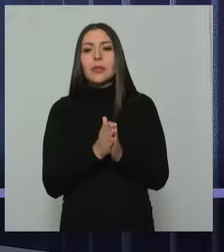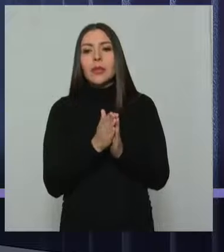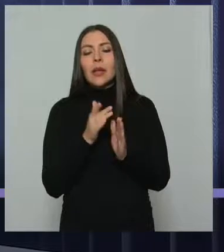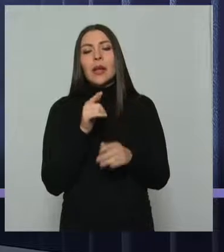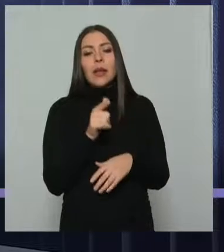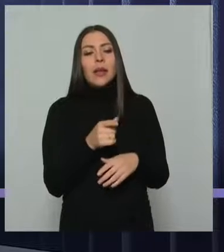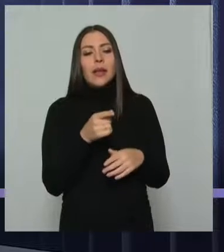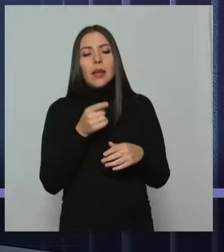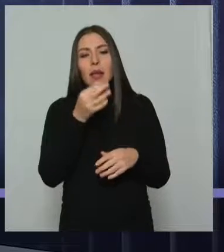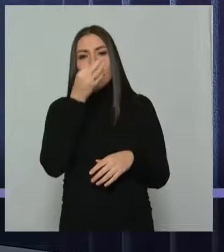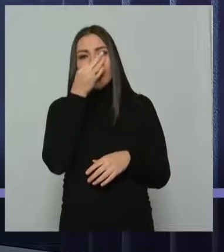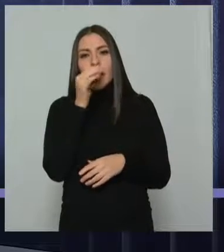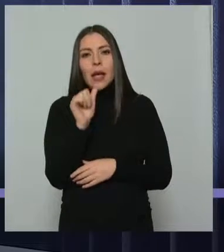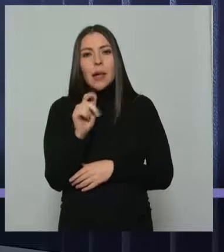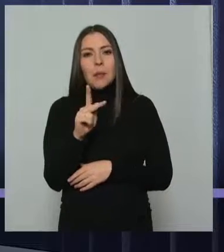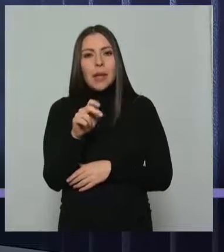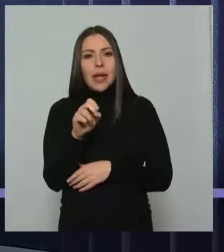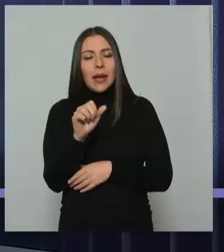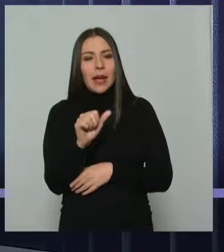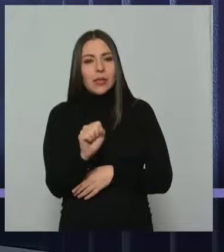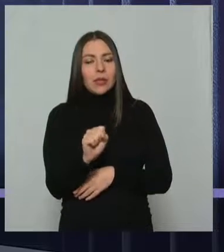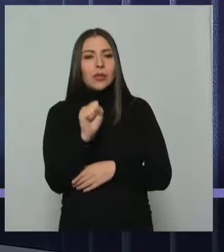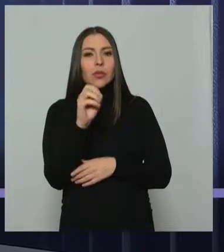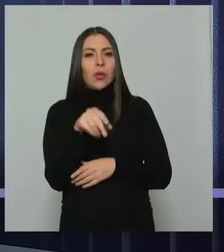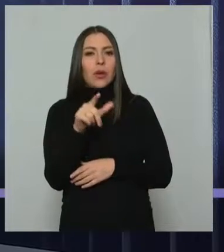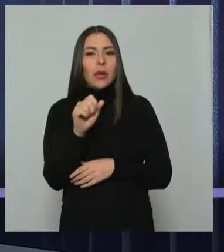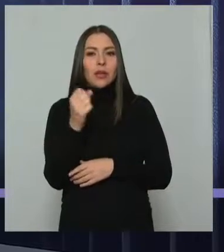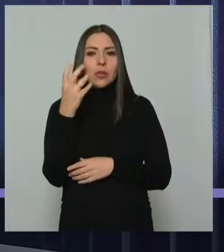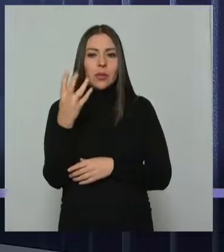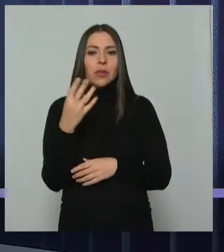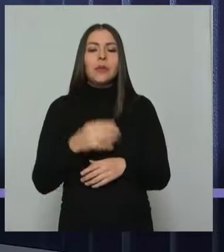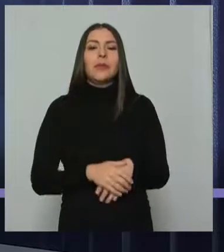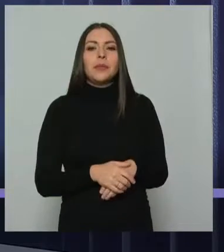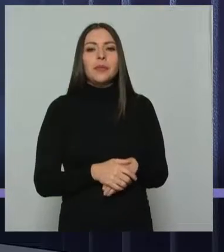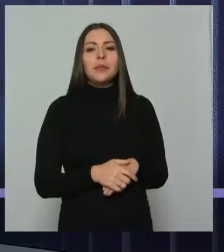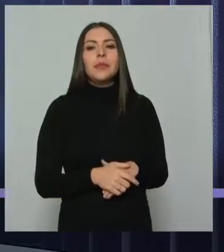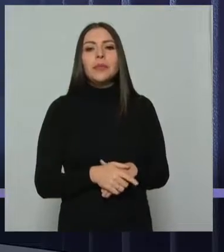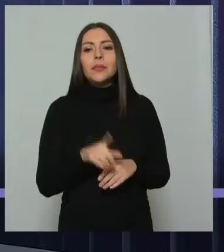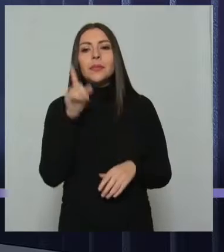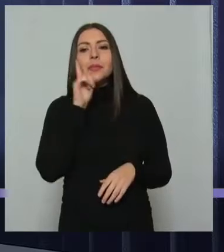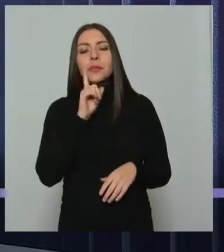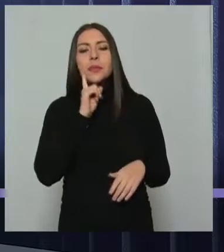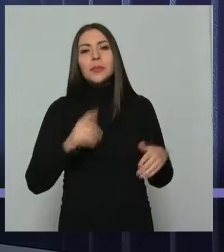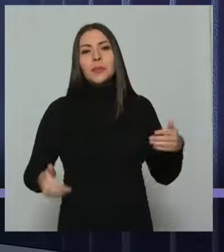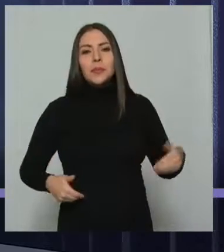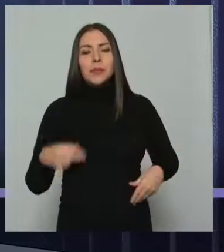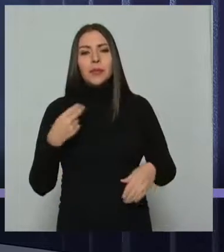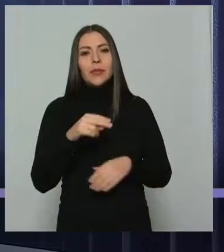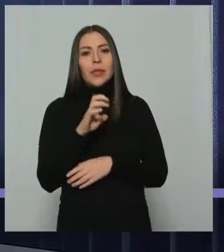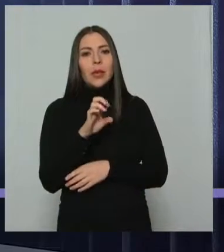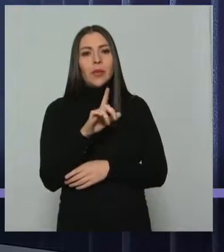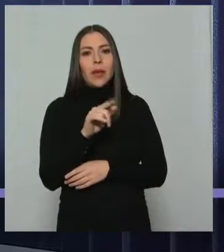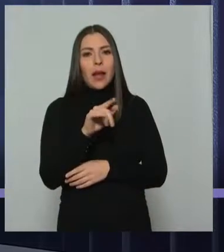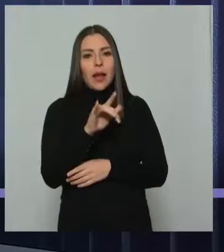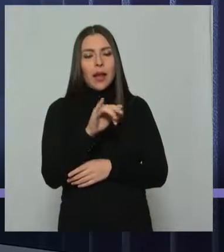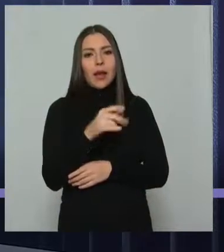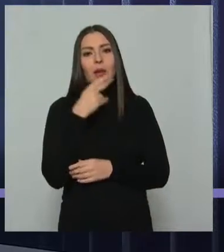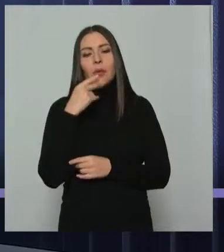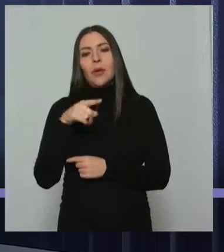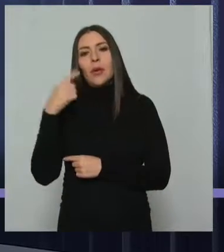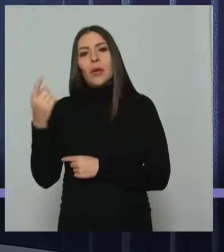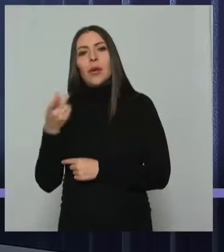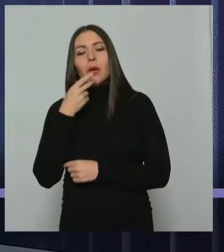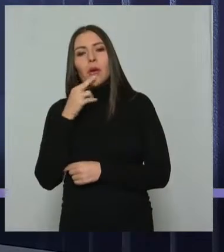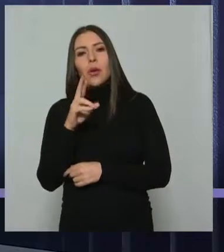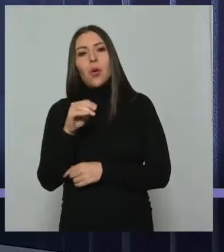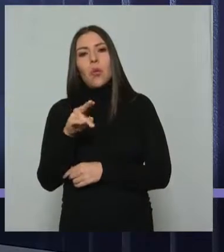la locura, por exigencia de su esposa Eulalia, así se llama el personaje, Romualdo es un nerd de oficina,